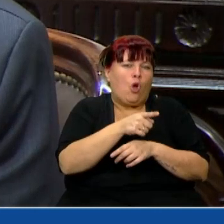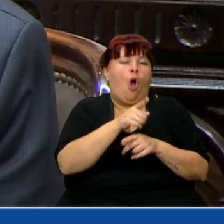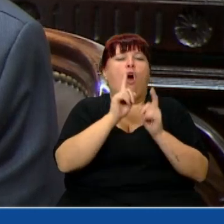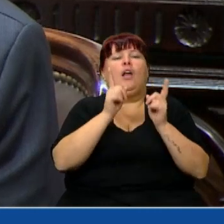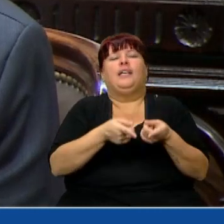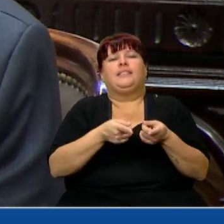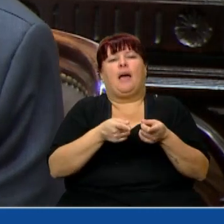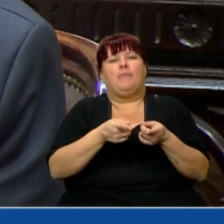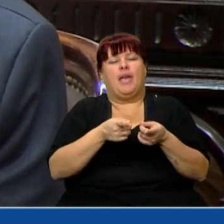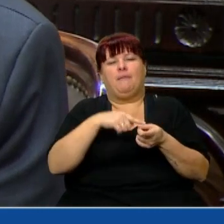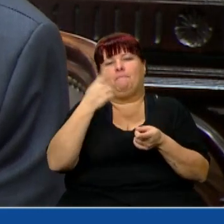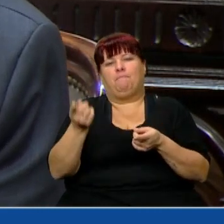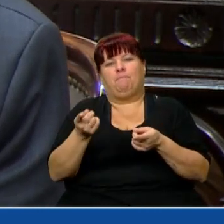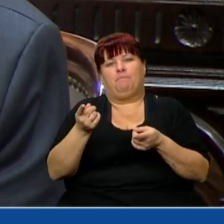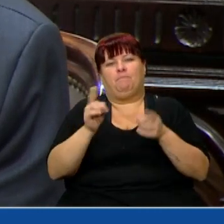como